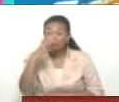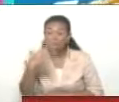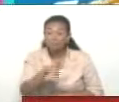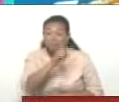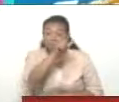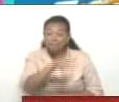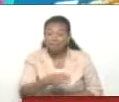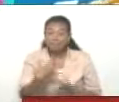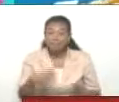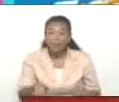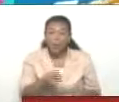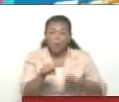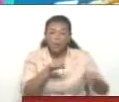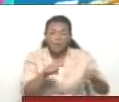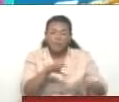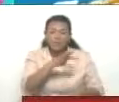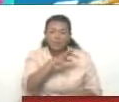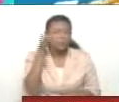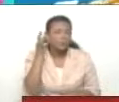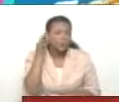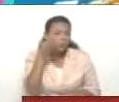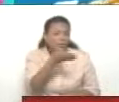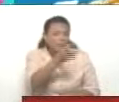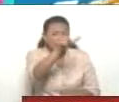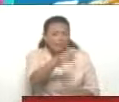Movimiento de mujeres.